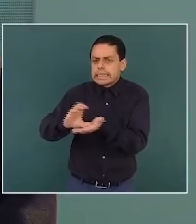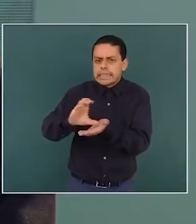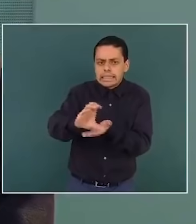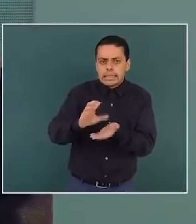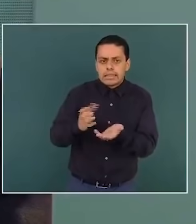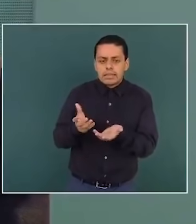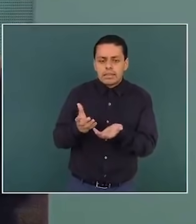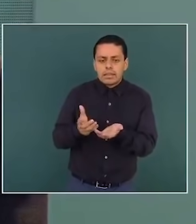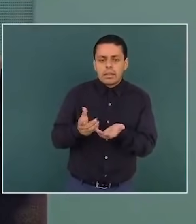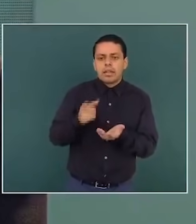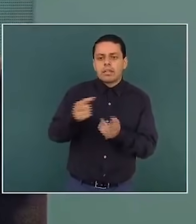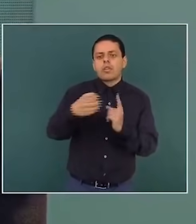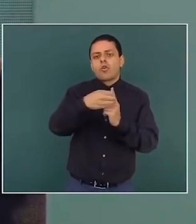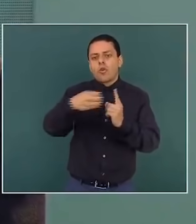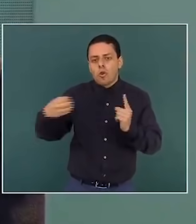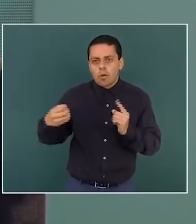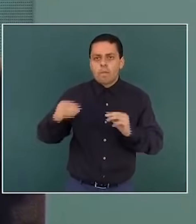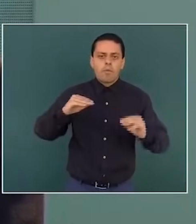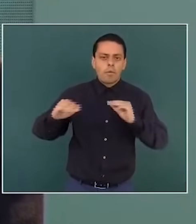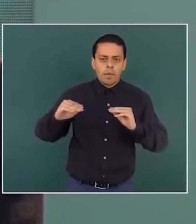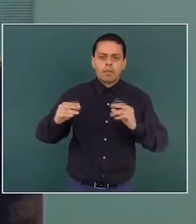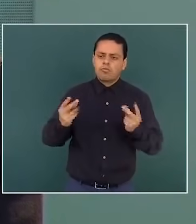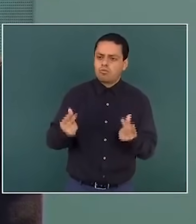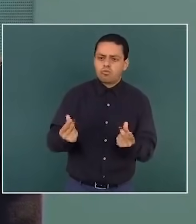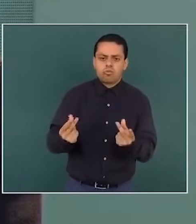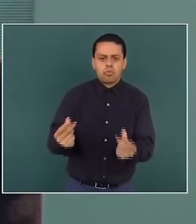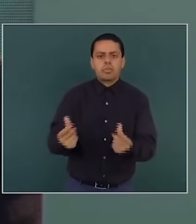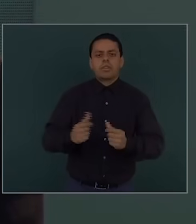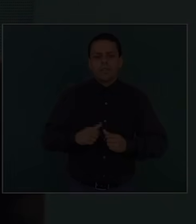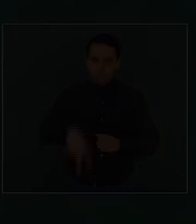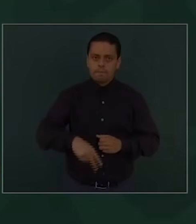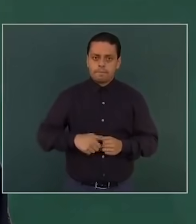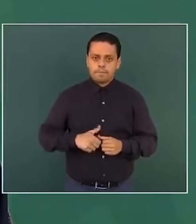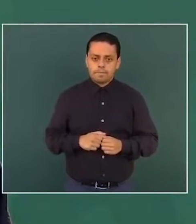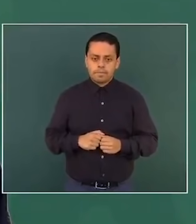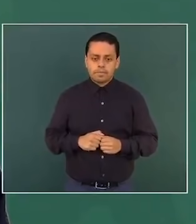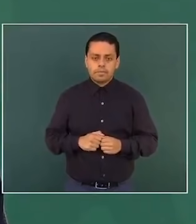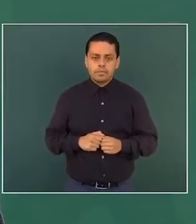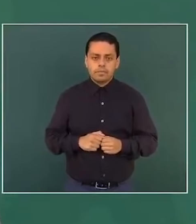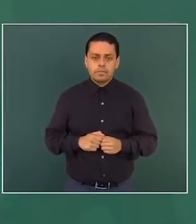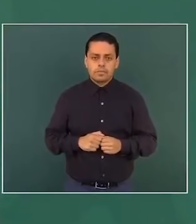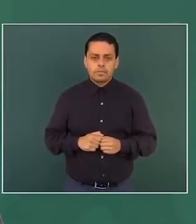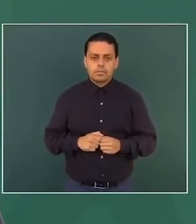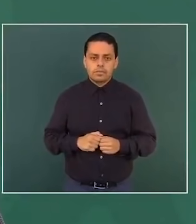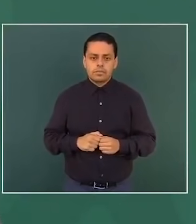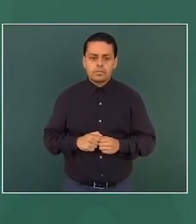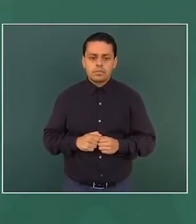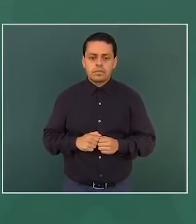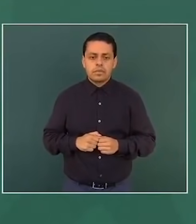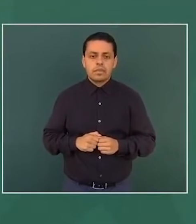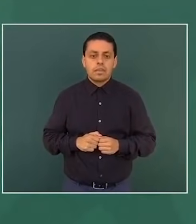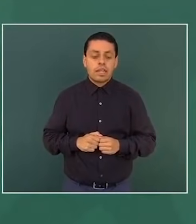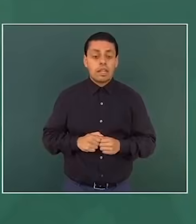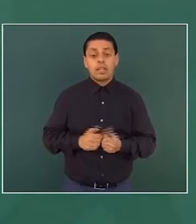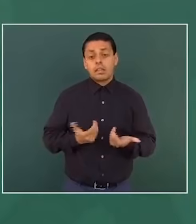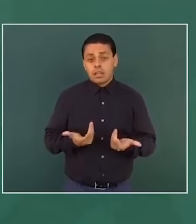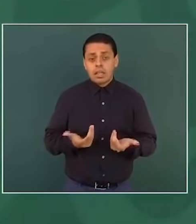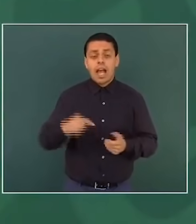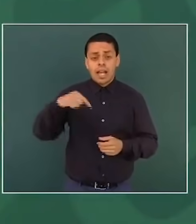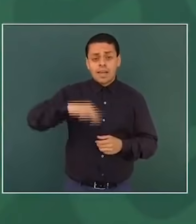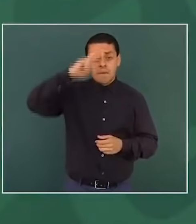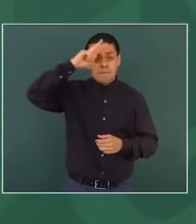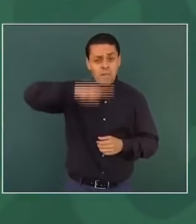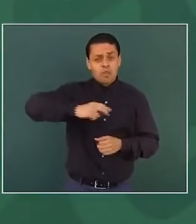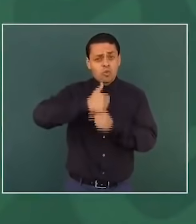esposa o hasta su propio hijo quien sea tendrá que ser juzgado nada ha dañado más a